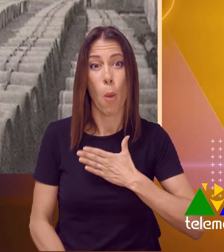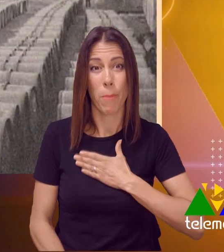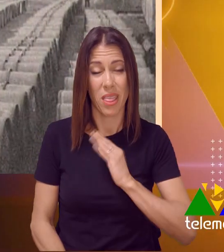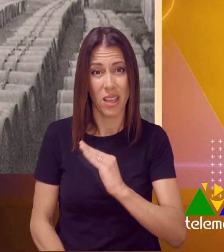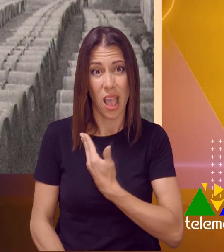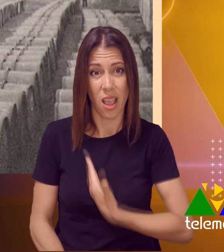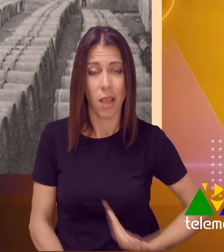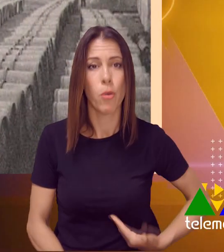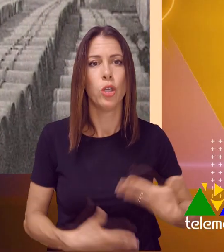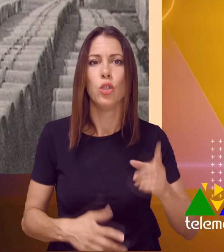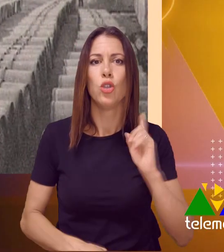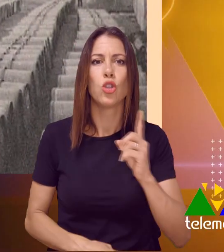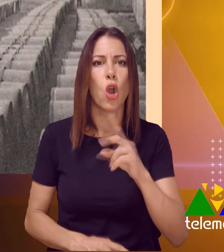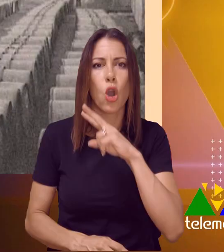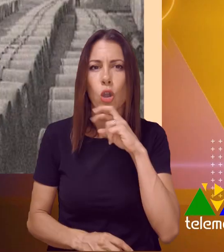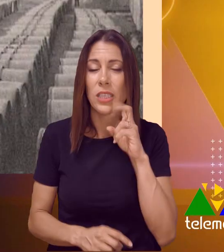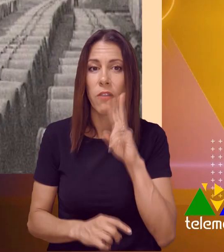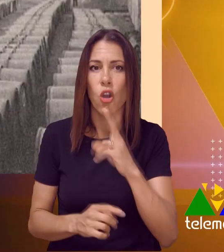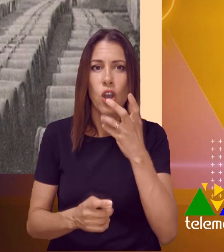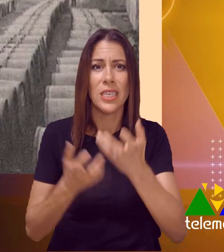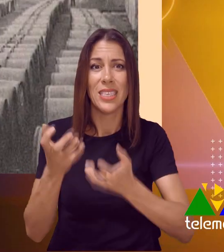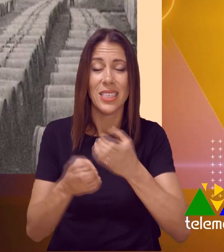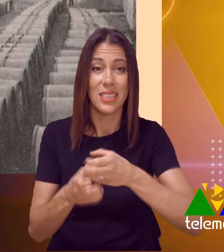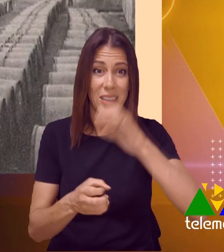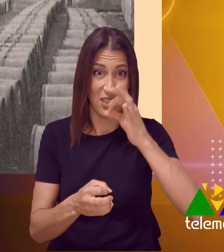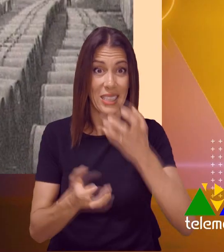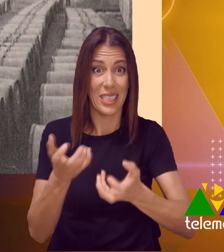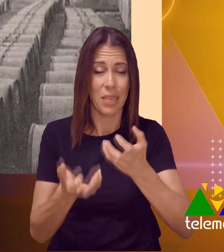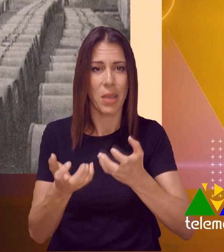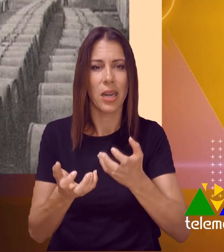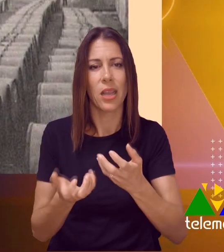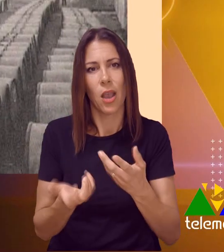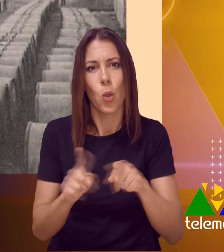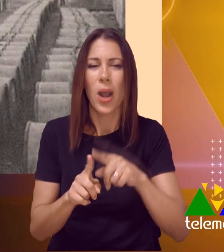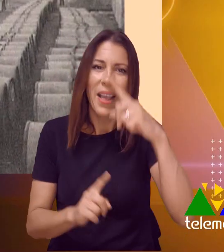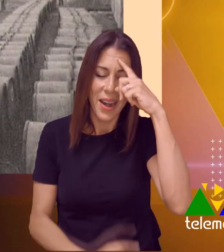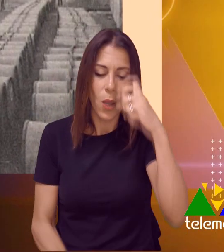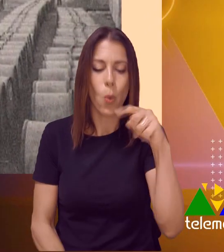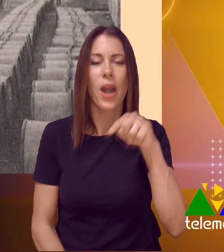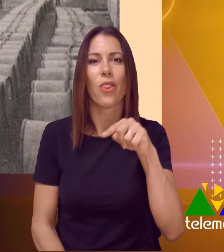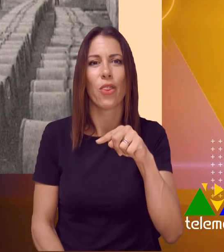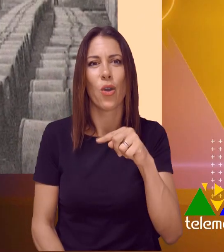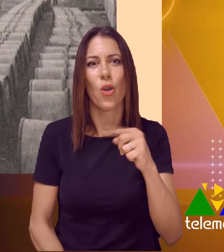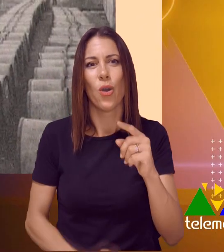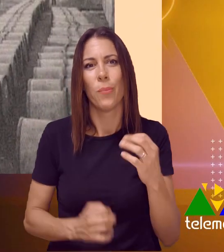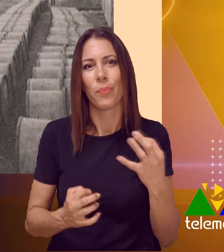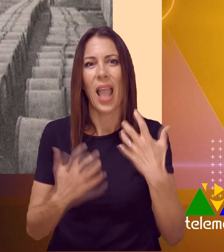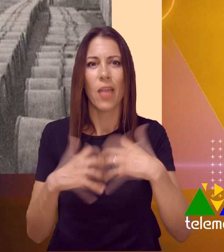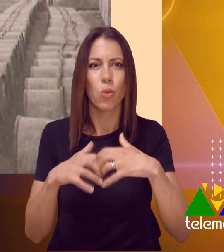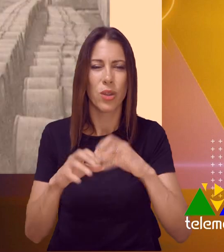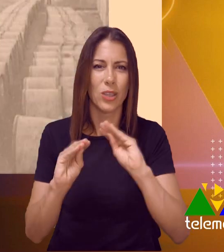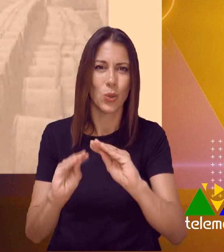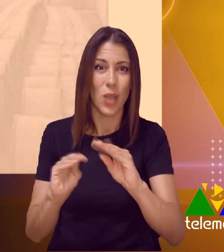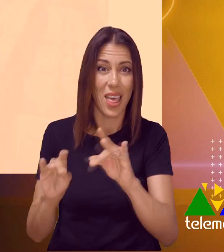se conservó la chimenea, como podemos verla todavía, como digamos recuerdo de aquella industria